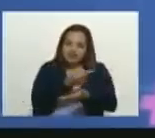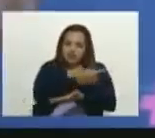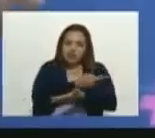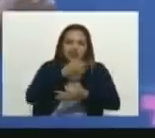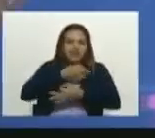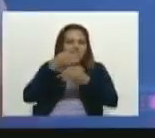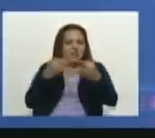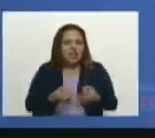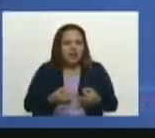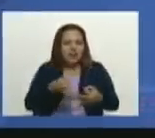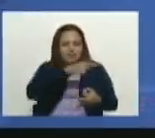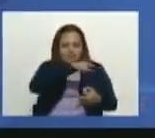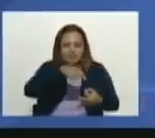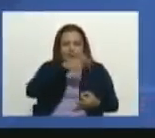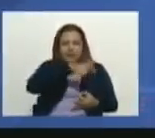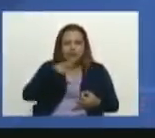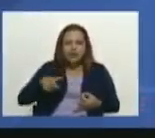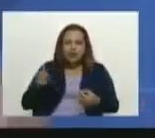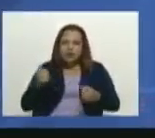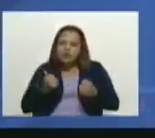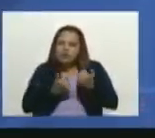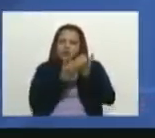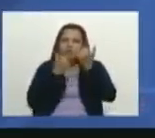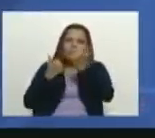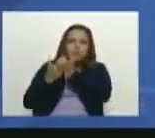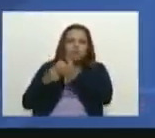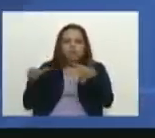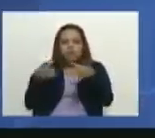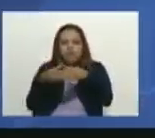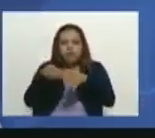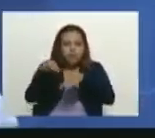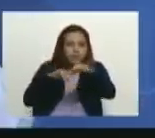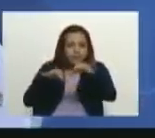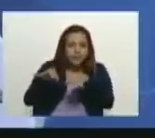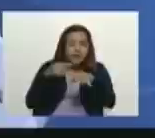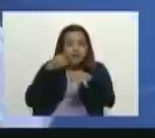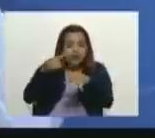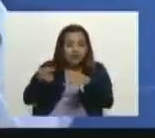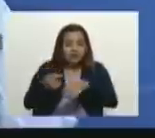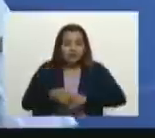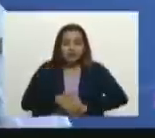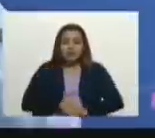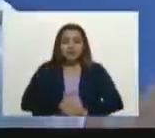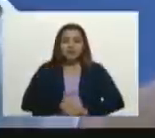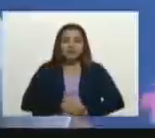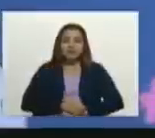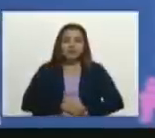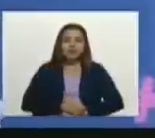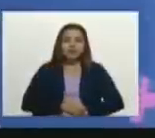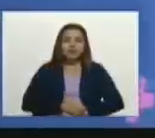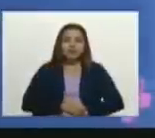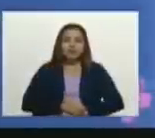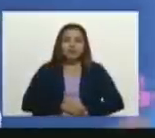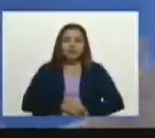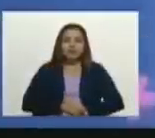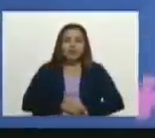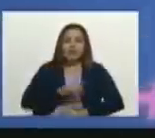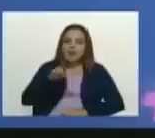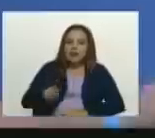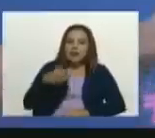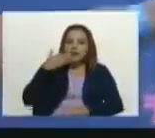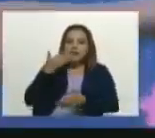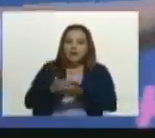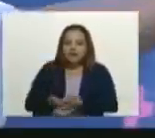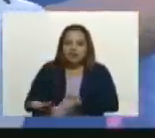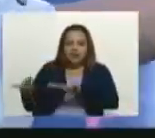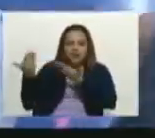bueno, nuestros camaradas aquí, nuestro comando, como usted le dice. Bueno, muy agradecida con Leonel